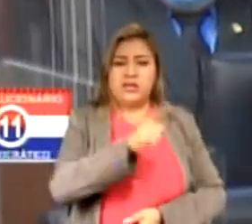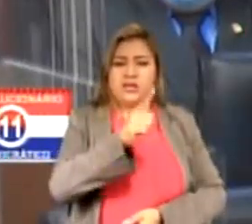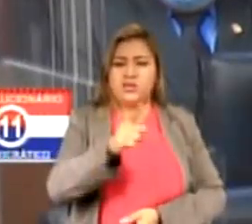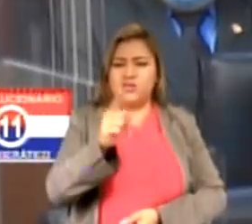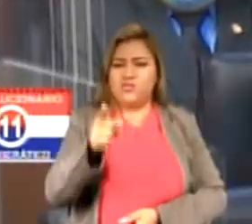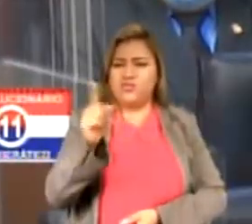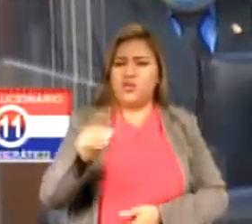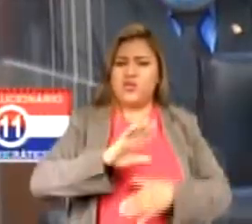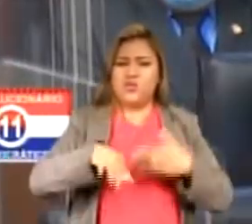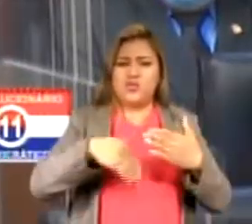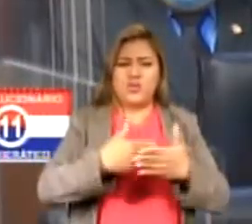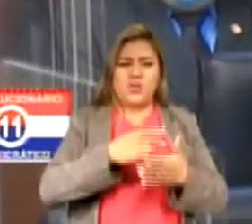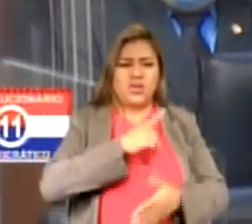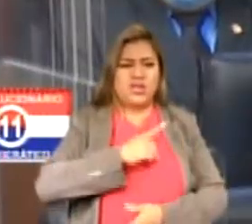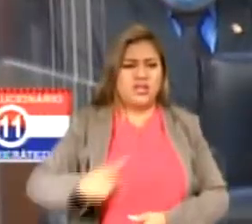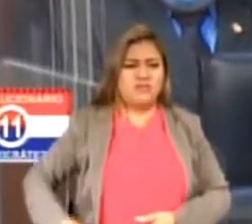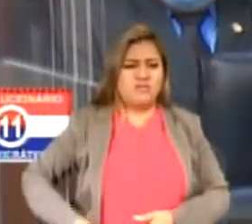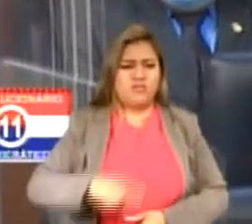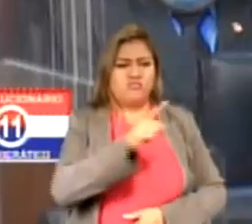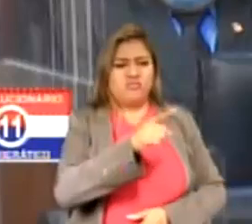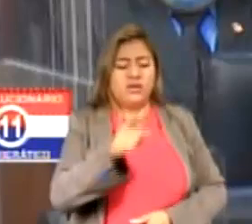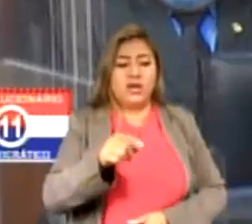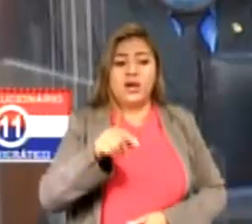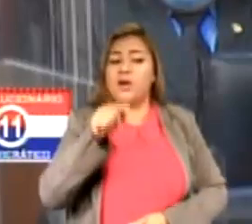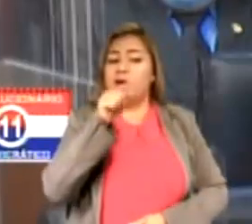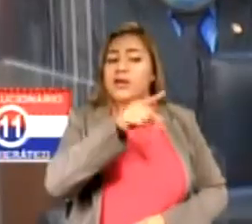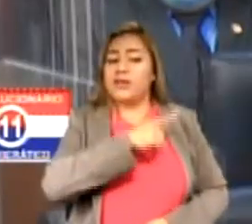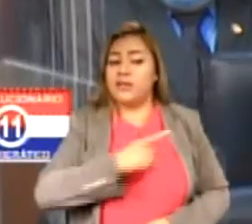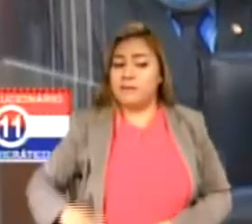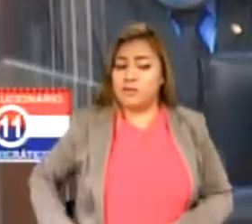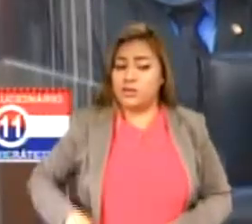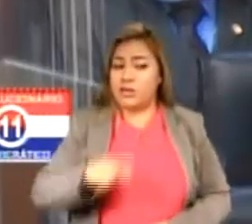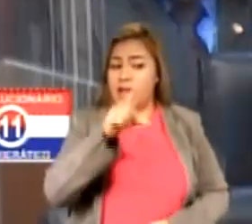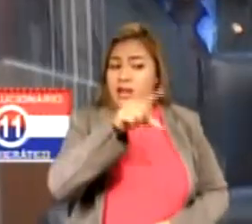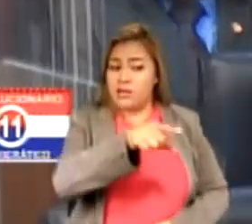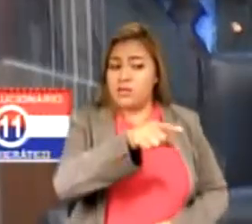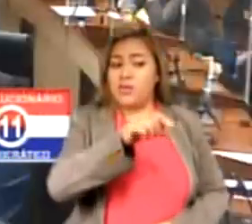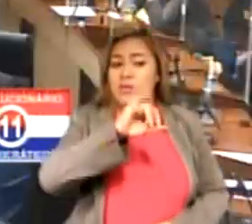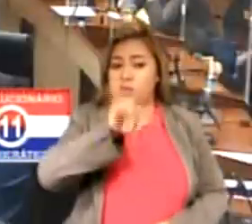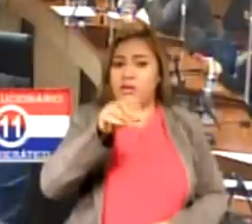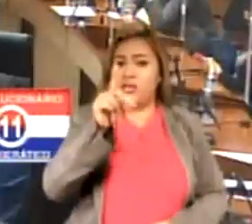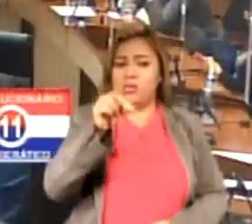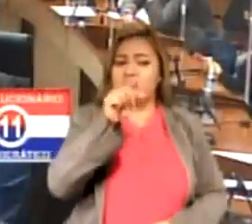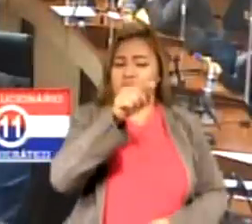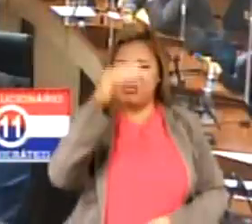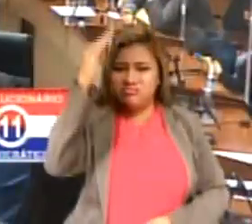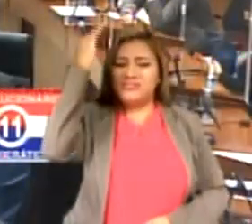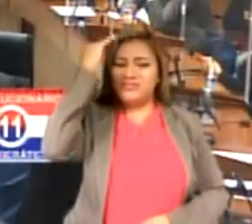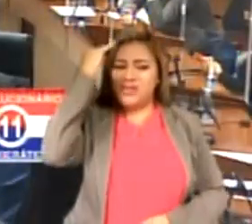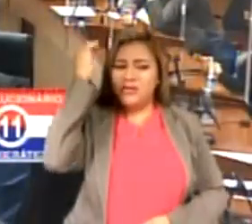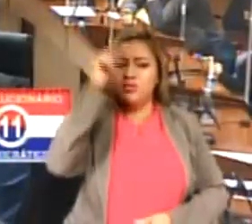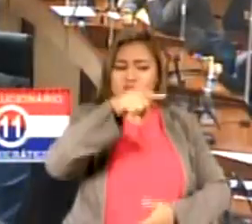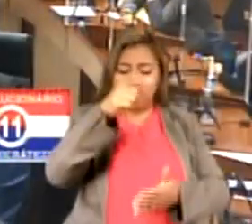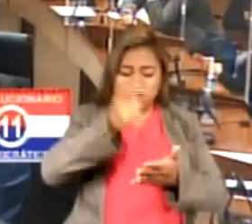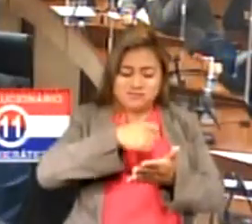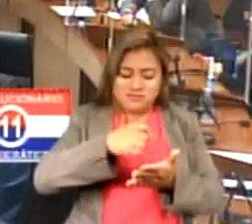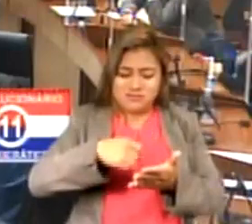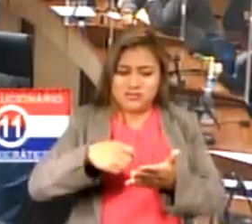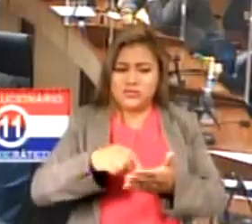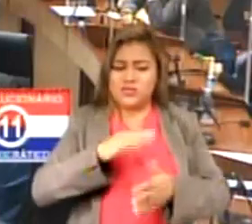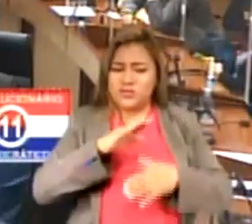y Juan Diego, tú estabas ahí, y no me dejarás mentir, y sé que tomaste nota, que en el